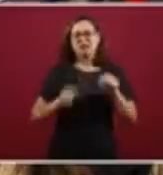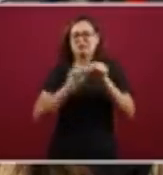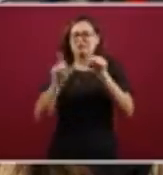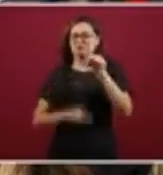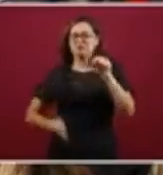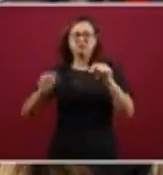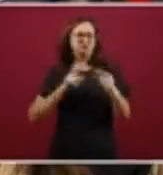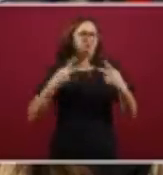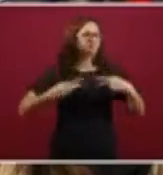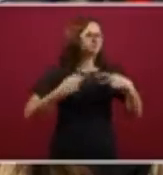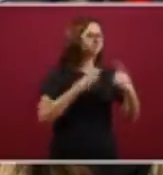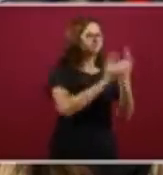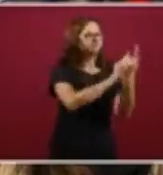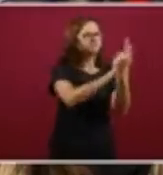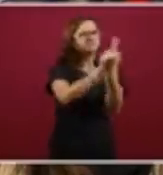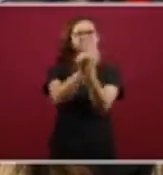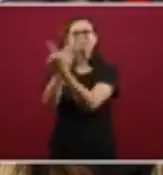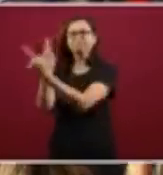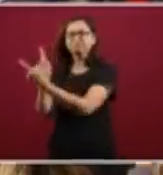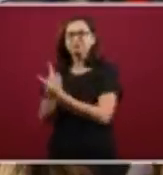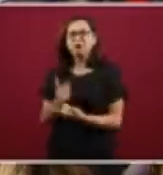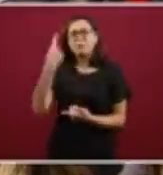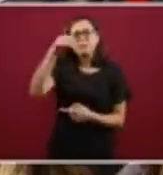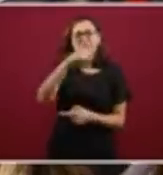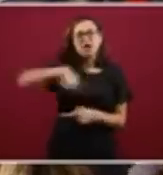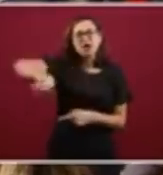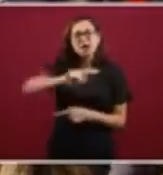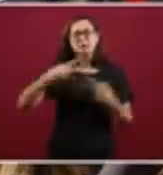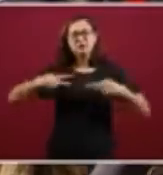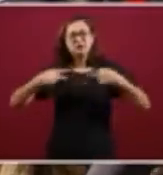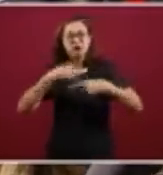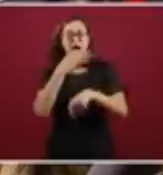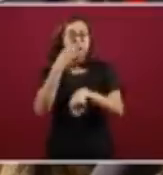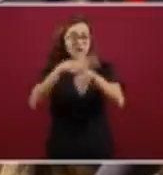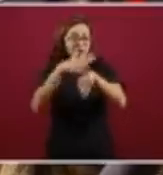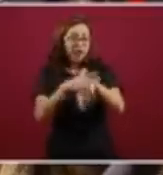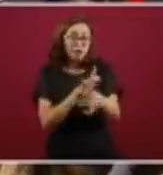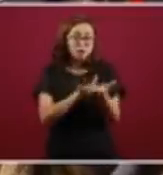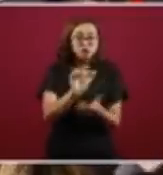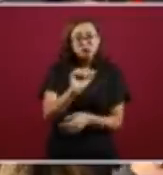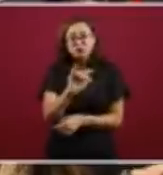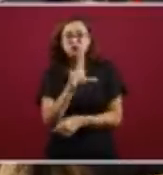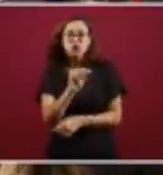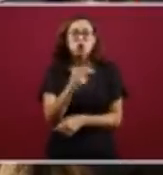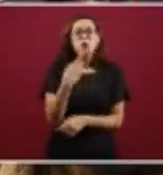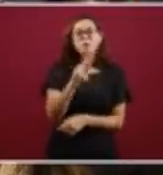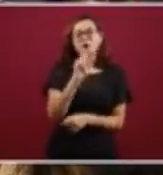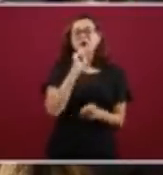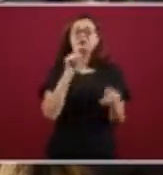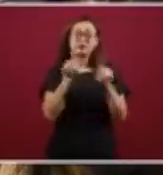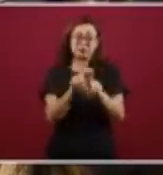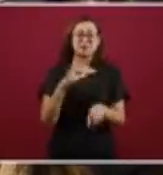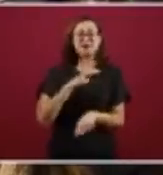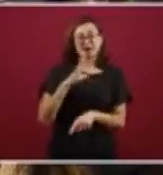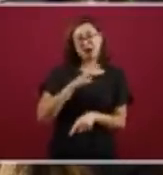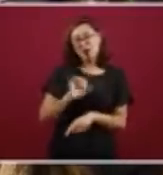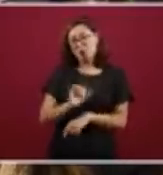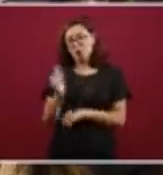informe si están recibiendo sus apoyos. Pero también existe la otra cara de la moneda,